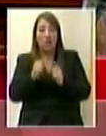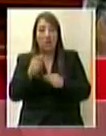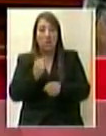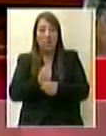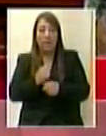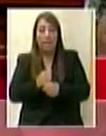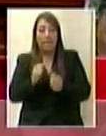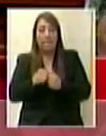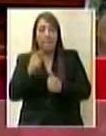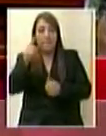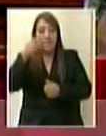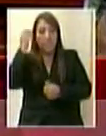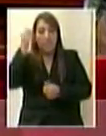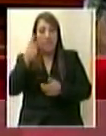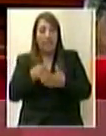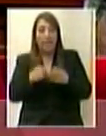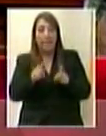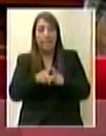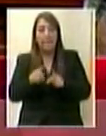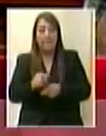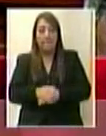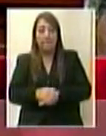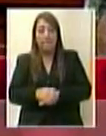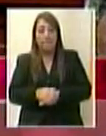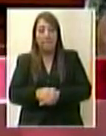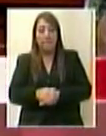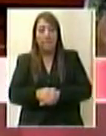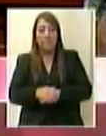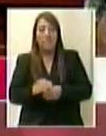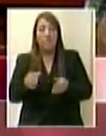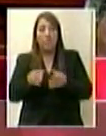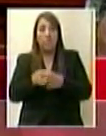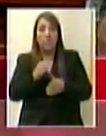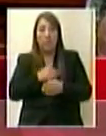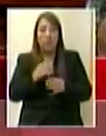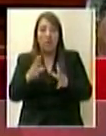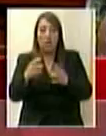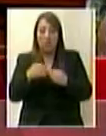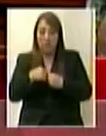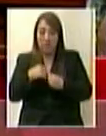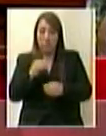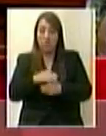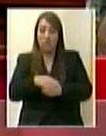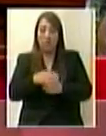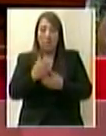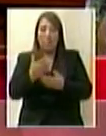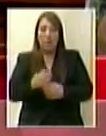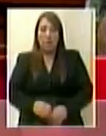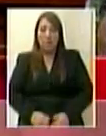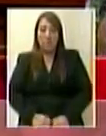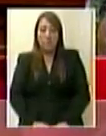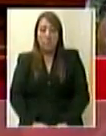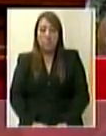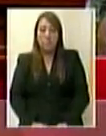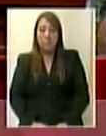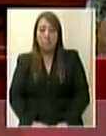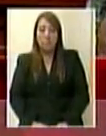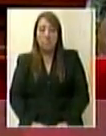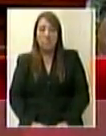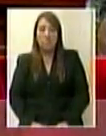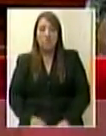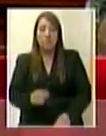función a esta opinión que también el sector tomará una decisión respecto a la solicitud de